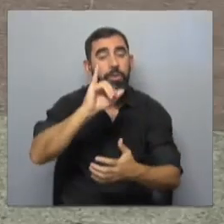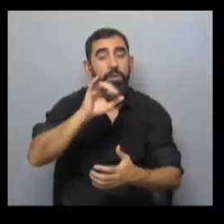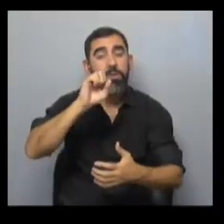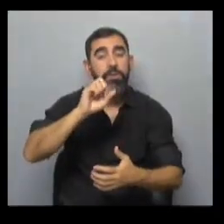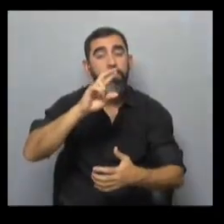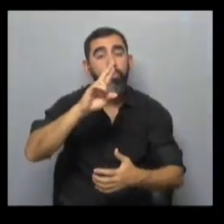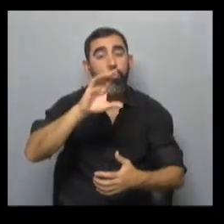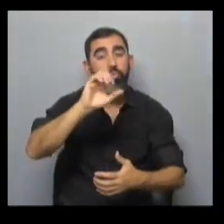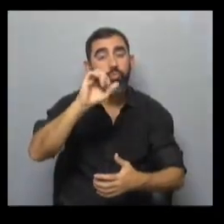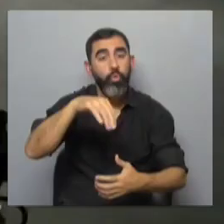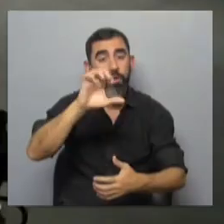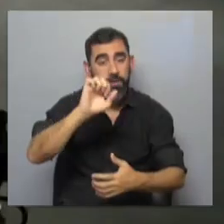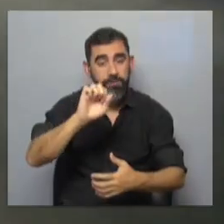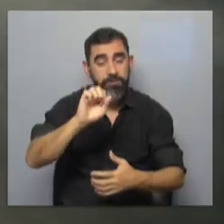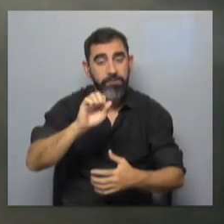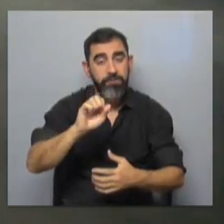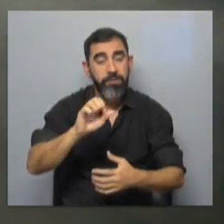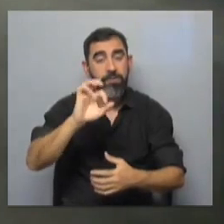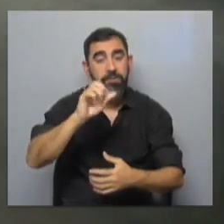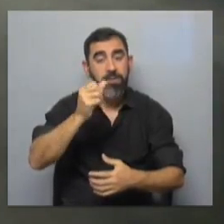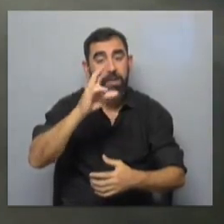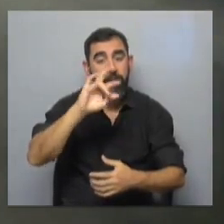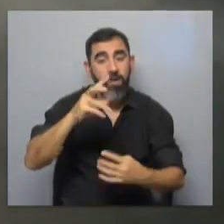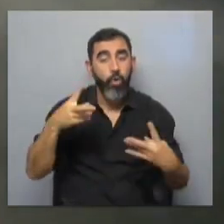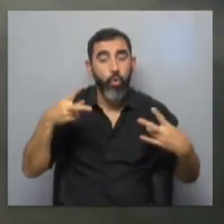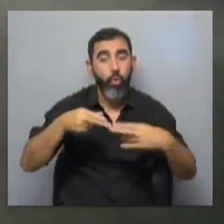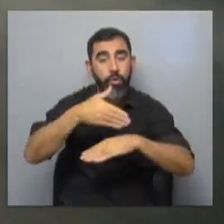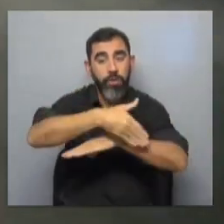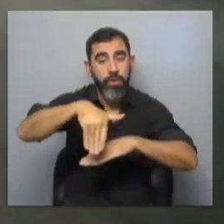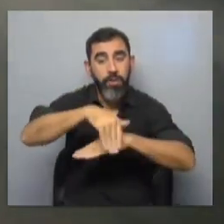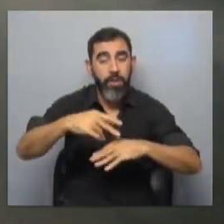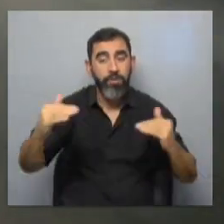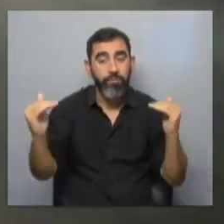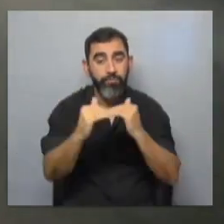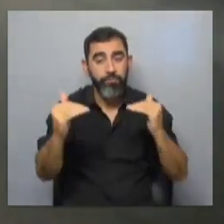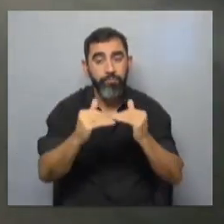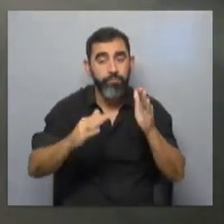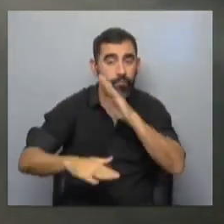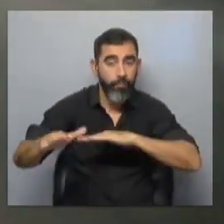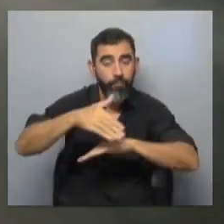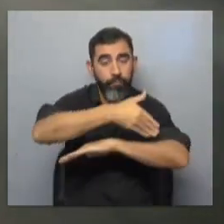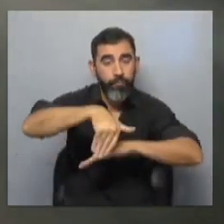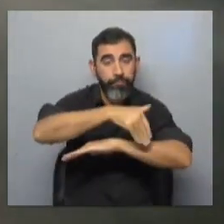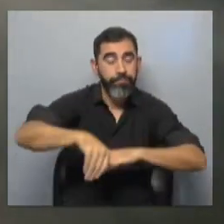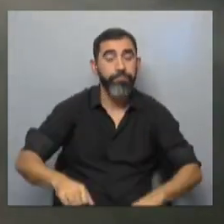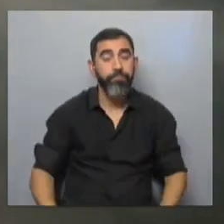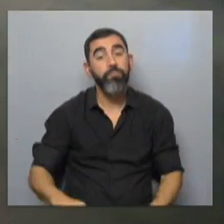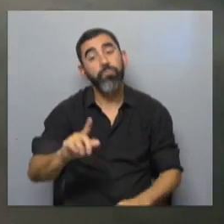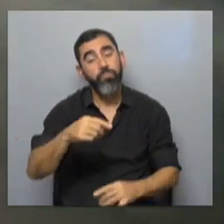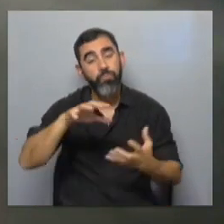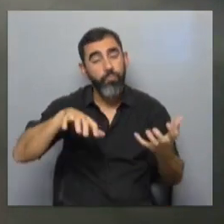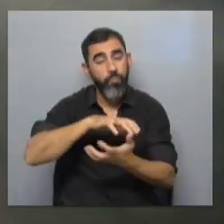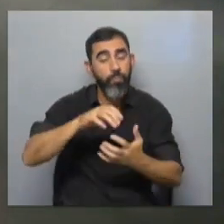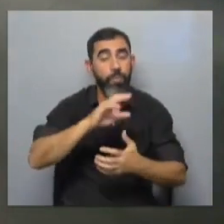entre Antillas y Aparicio Saravia. Allí hay un corte total, está afectado en ambos sentidos por reposición de pavimento. Otro punto